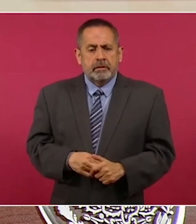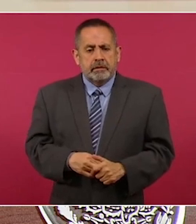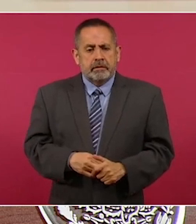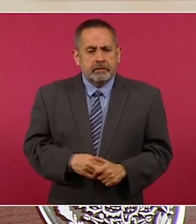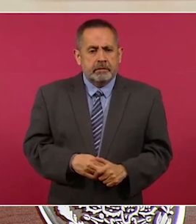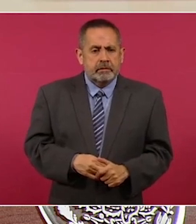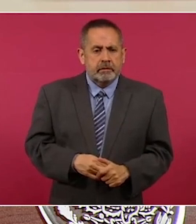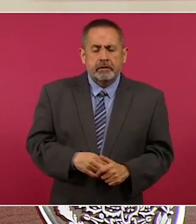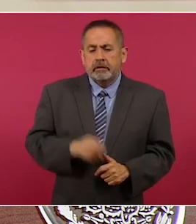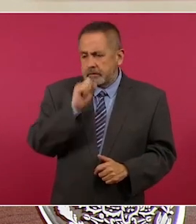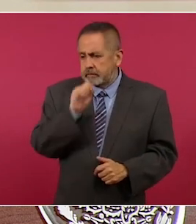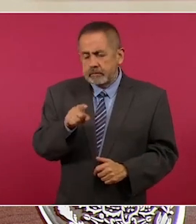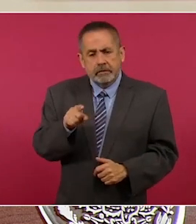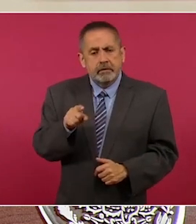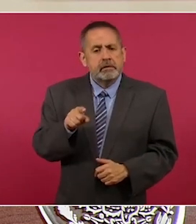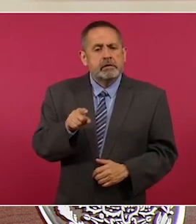una